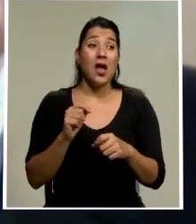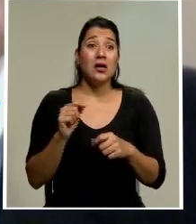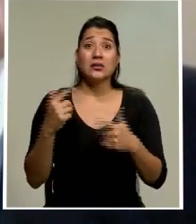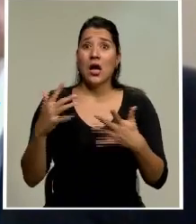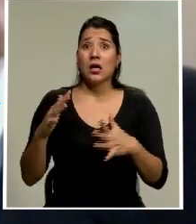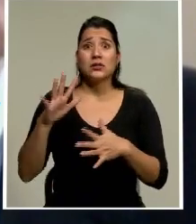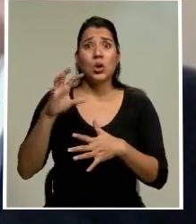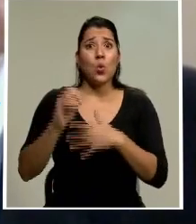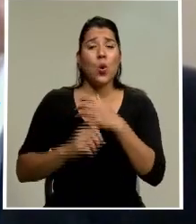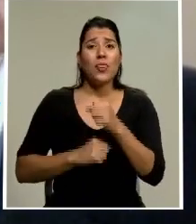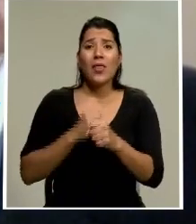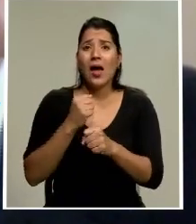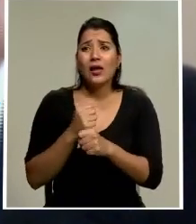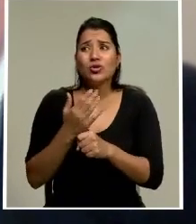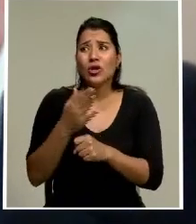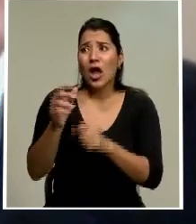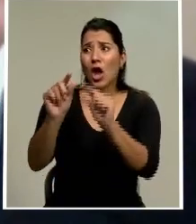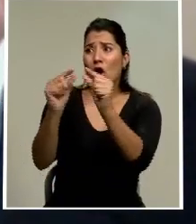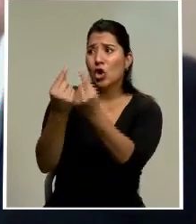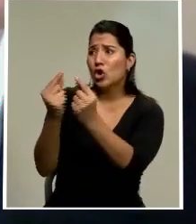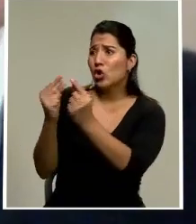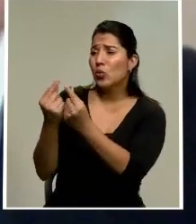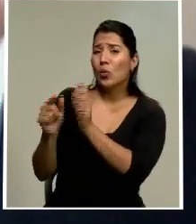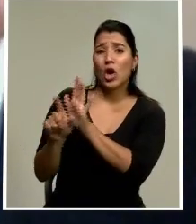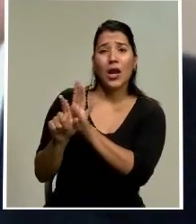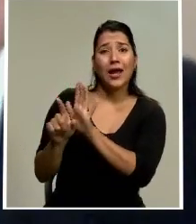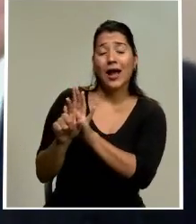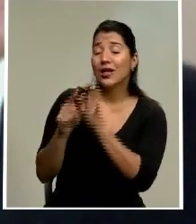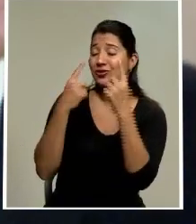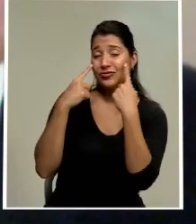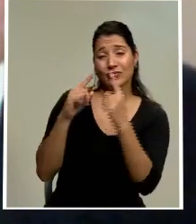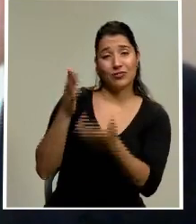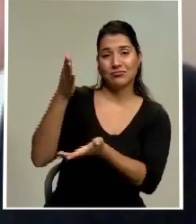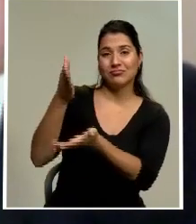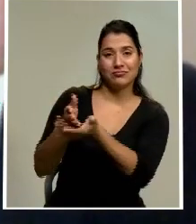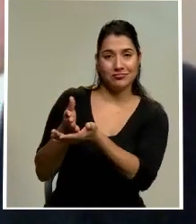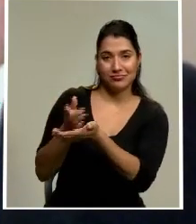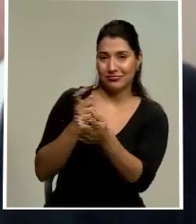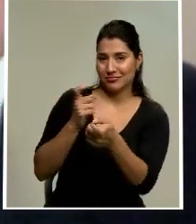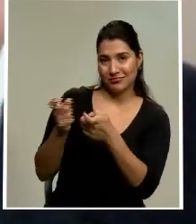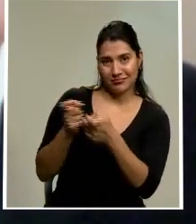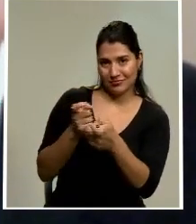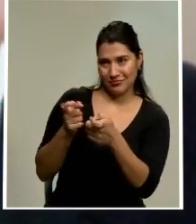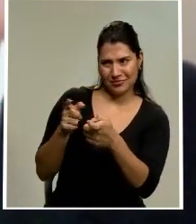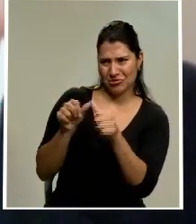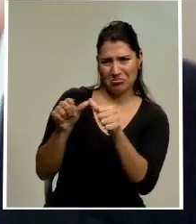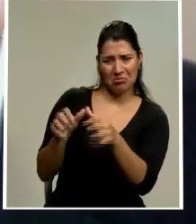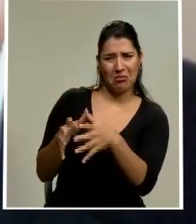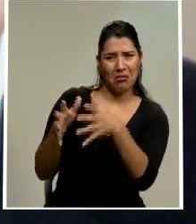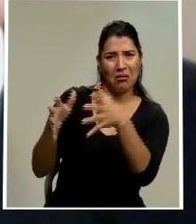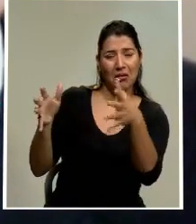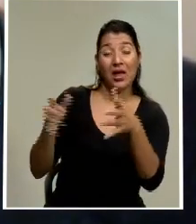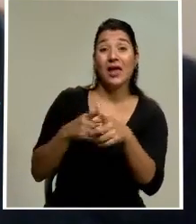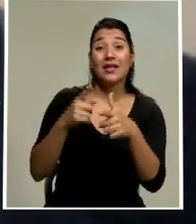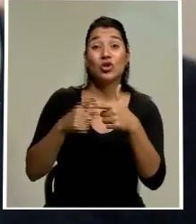las organizaciones criminales no han sido radicadas, de tal forma que nuevos enfoques, sobre